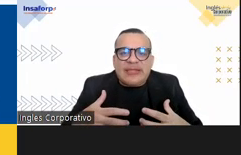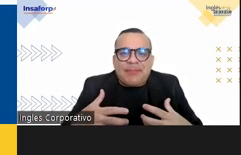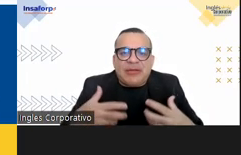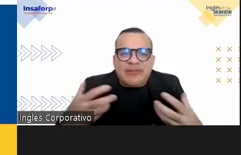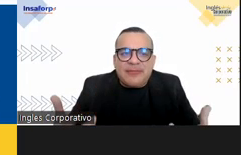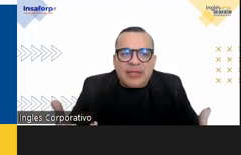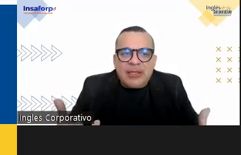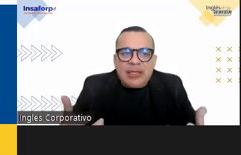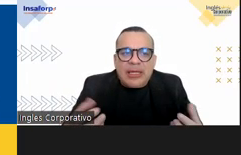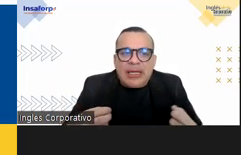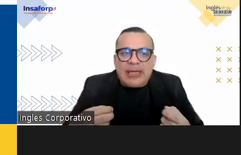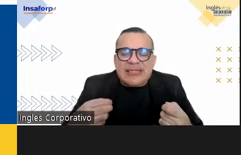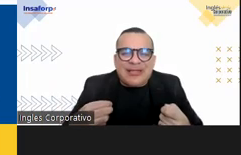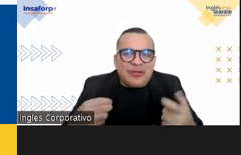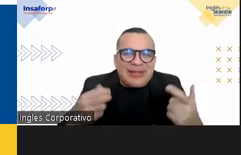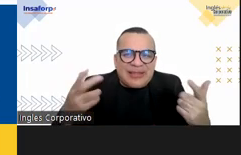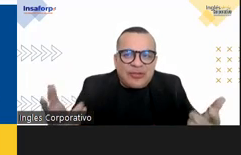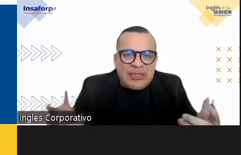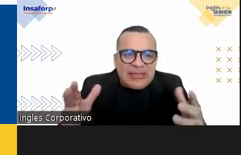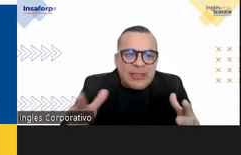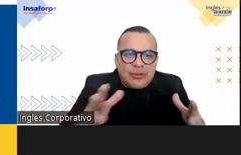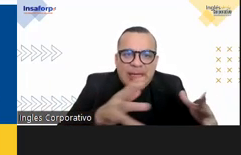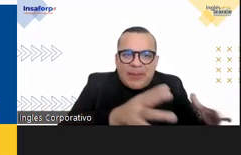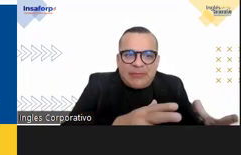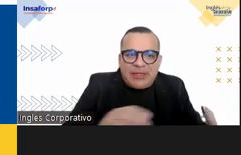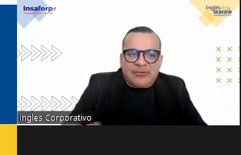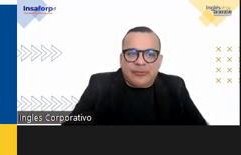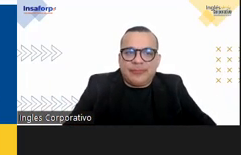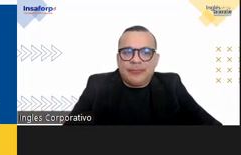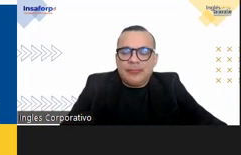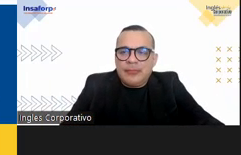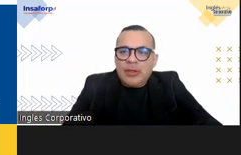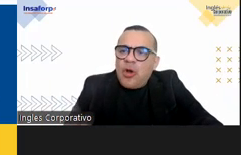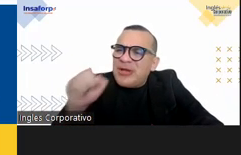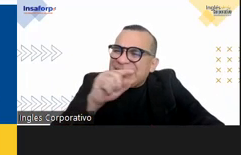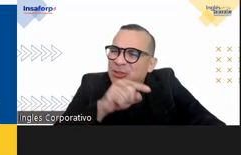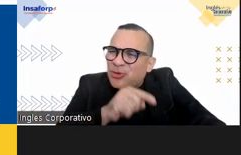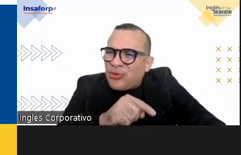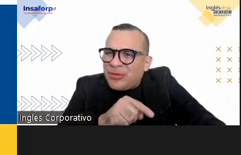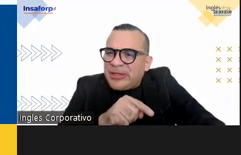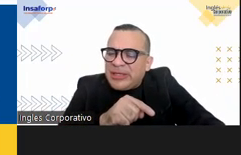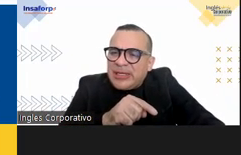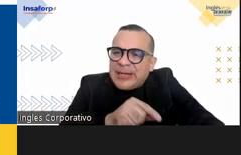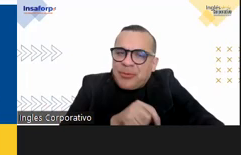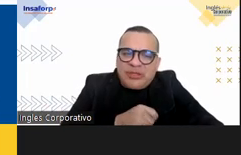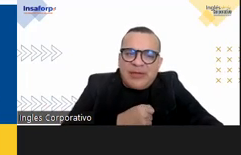cómo se percibe, en este caso, las acciones dentro de la planificación. ¿Cómo